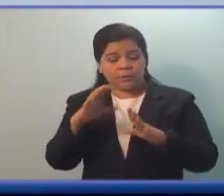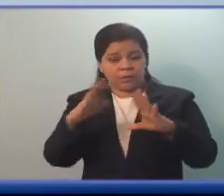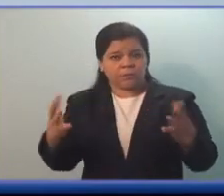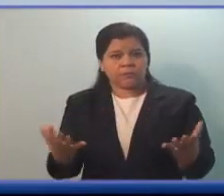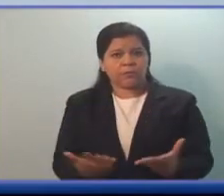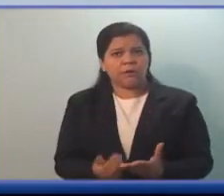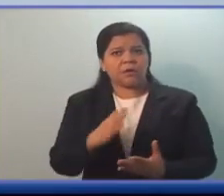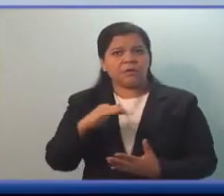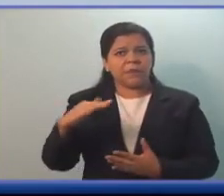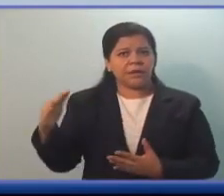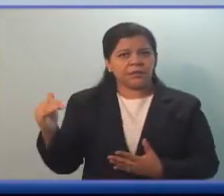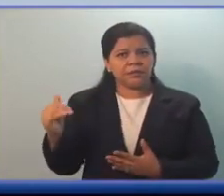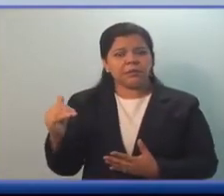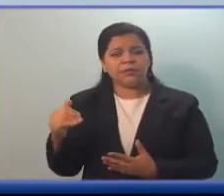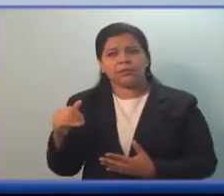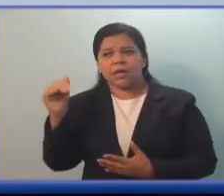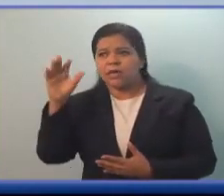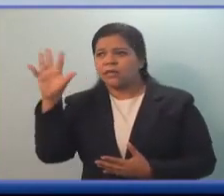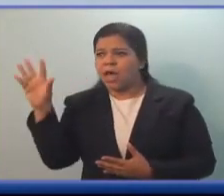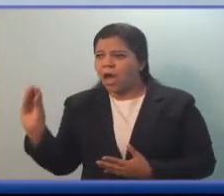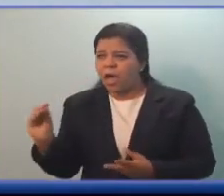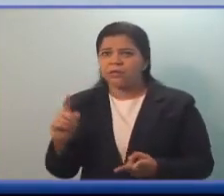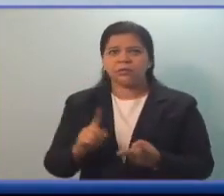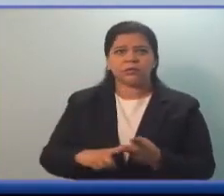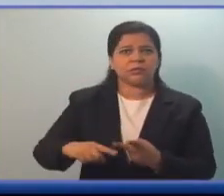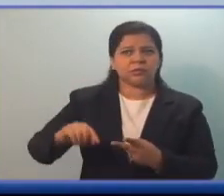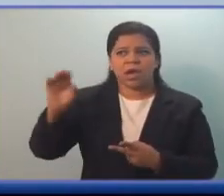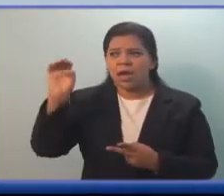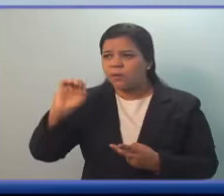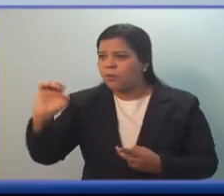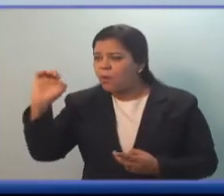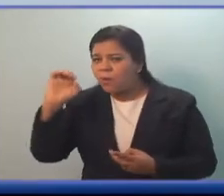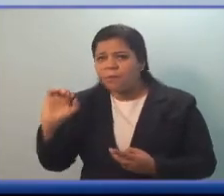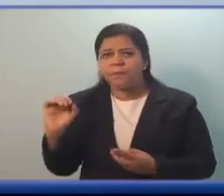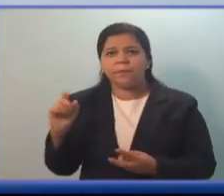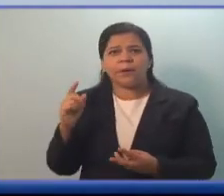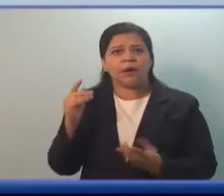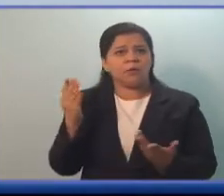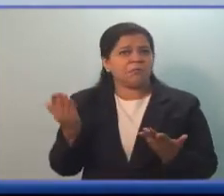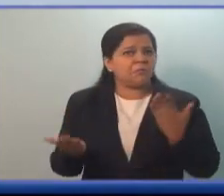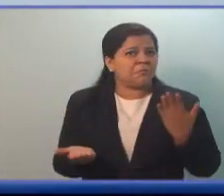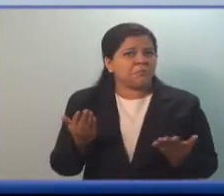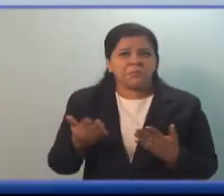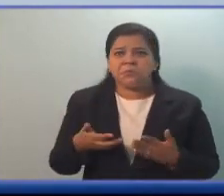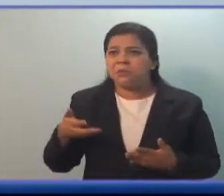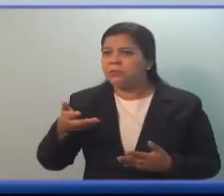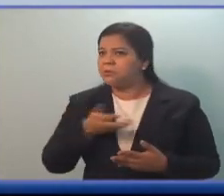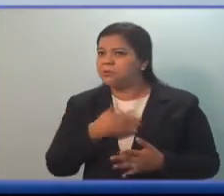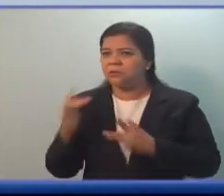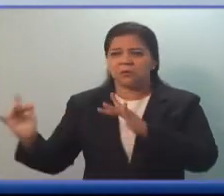países incluso de Asia, de Europa, que a veces puede decir uno no están en contacto con la realidad nuestra, pero que sí